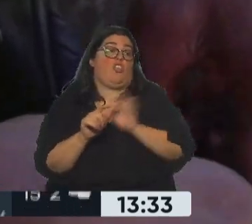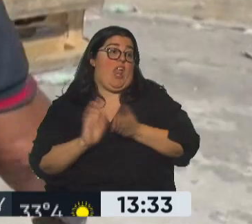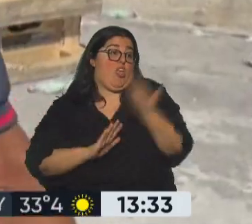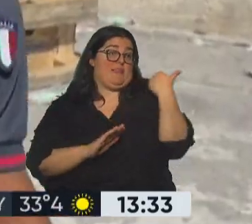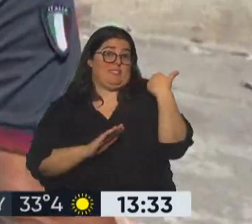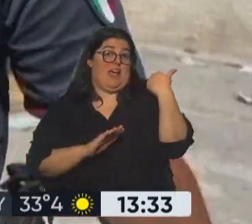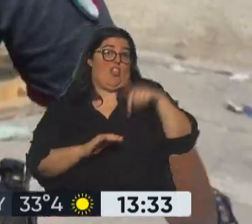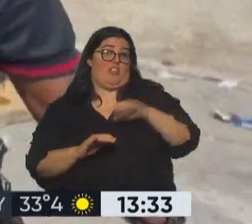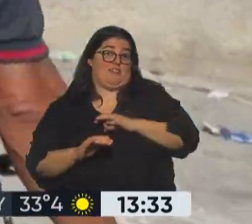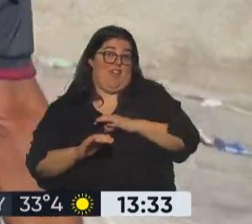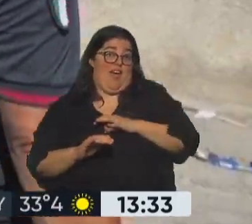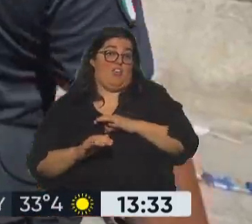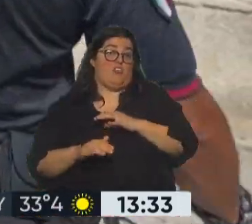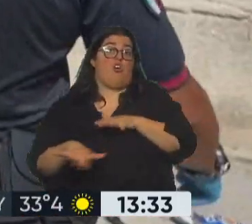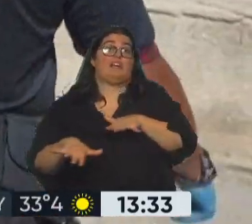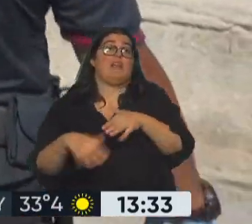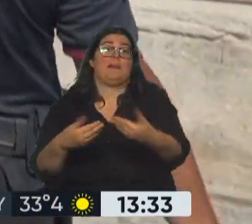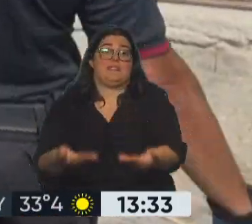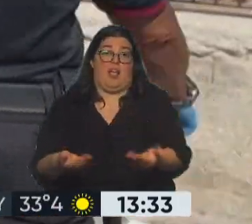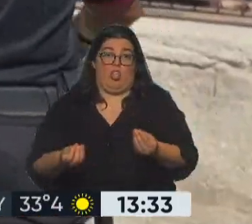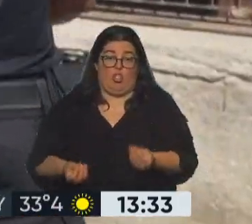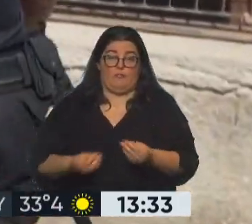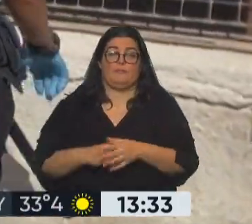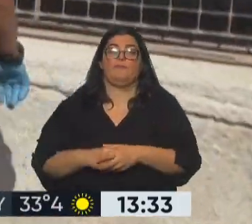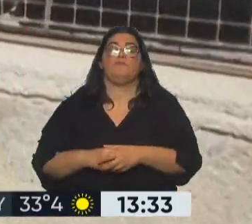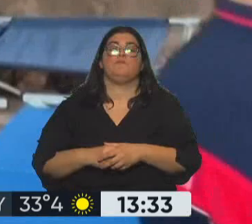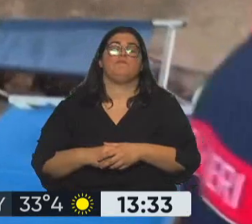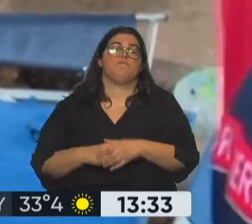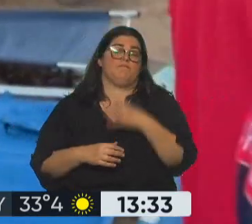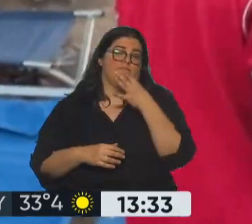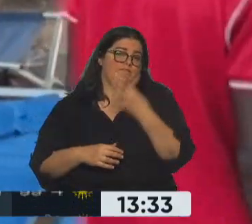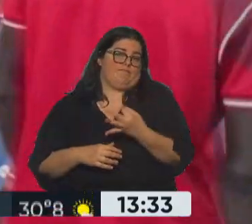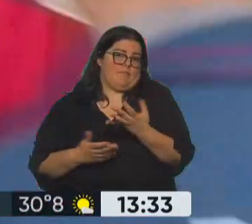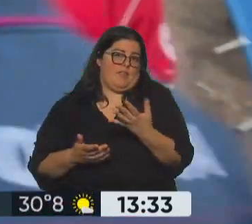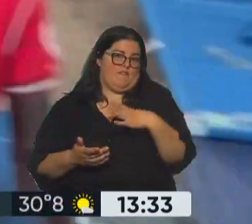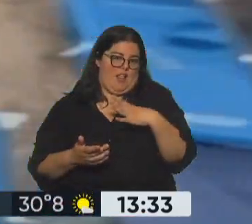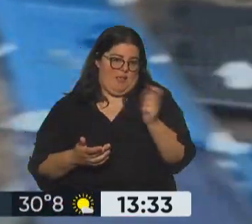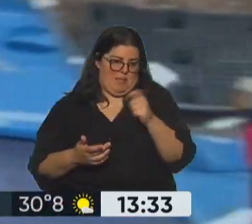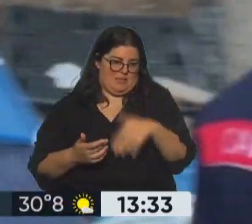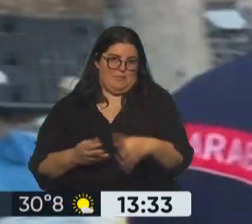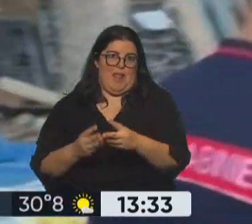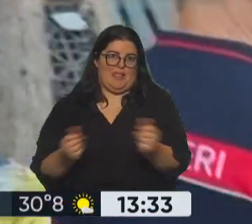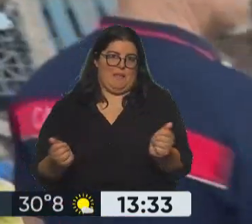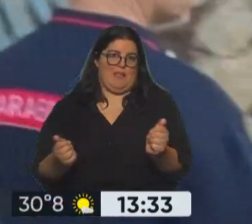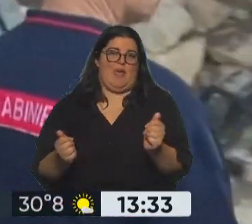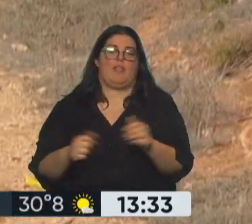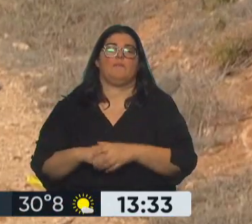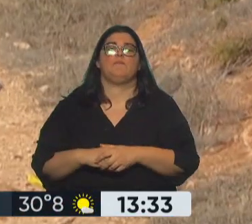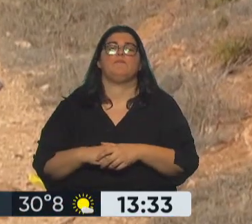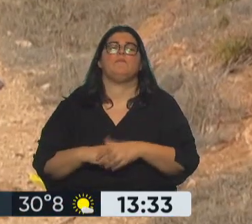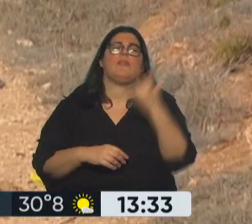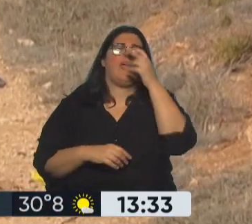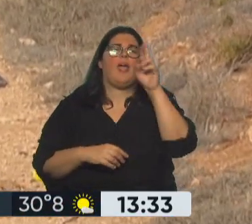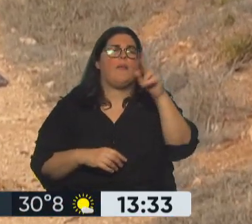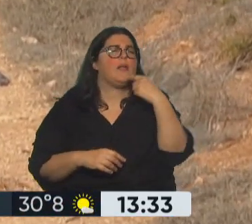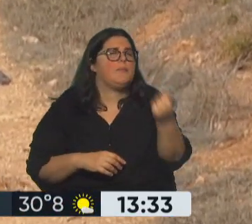2022 y de lo que está pasando en este 2023, que lógicamente restan algunos meses para concluir. Ever, es una